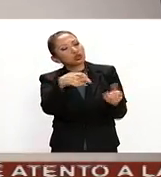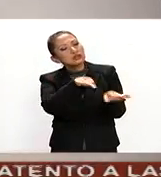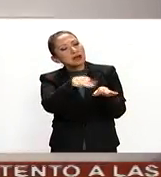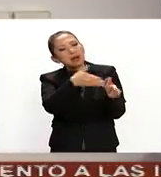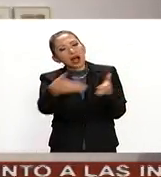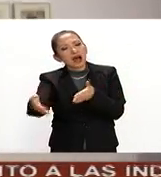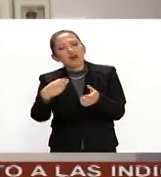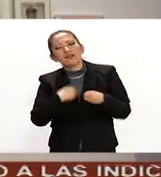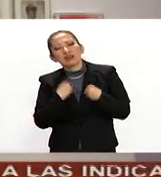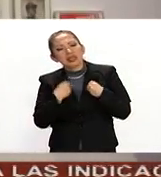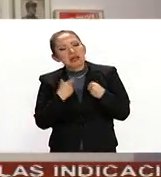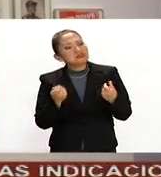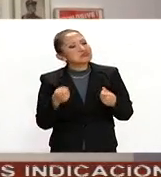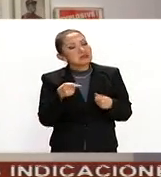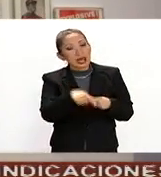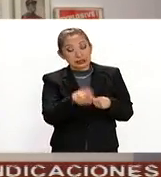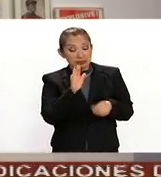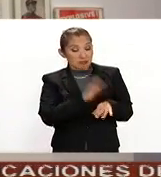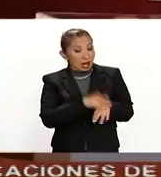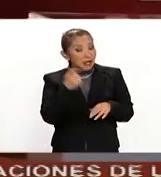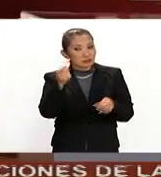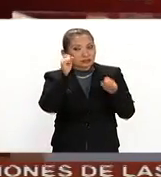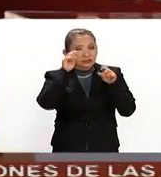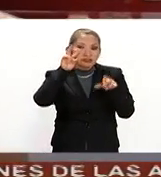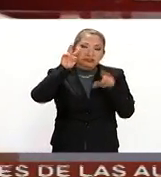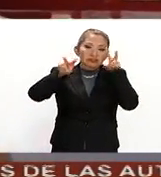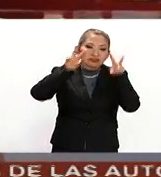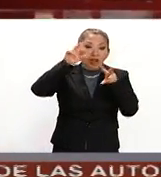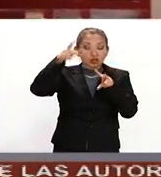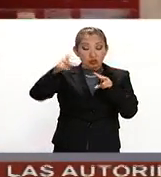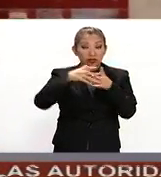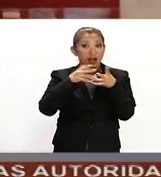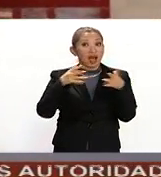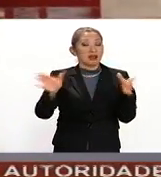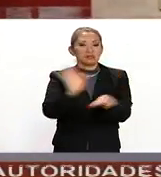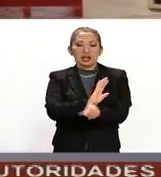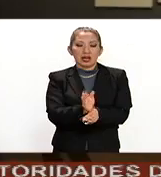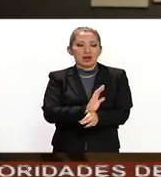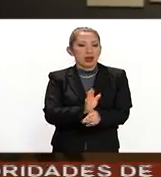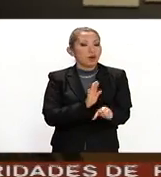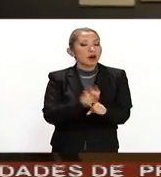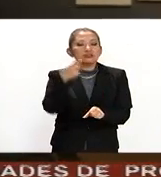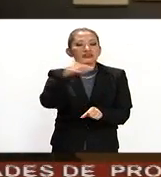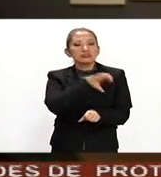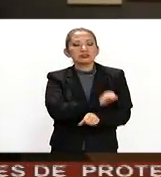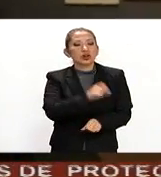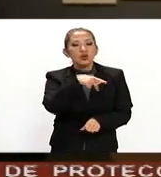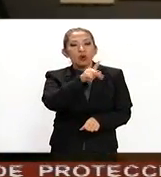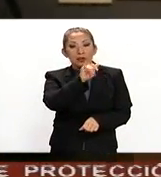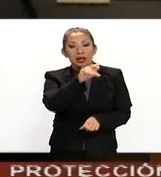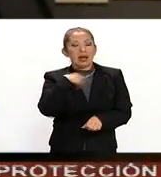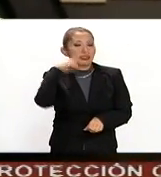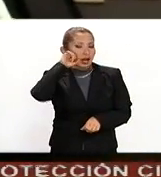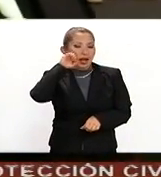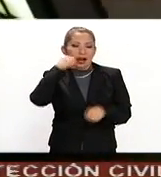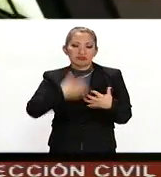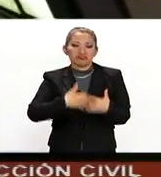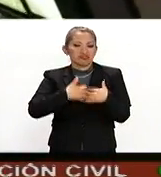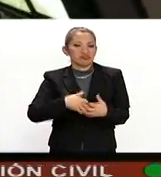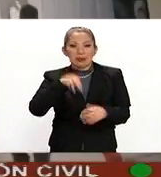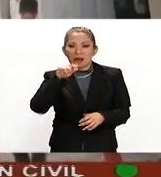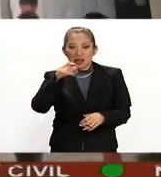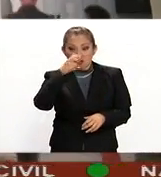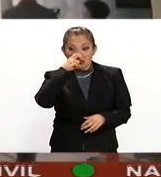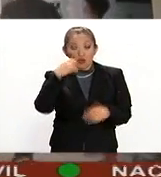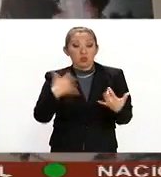su vida, ¿no? Y sobre todo apreciar sus grandes películas. ¿Cuál es tu favorita de Kubrick? La Naranja Mecánica, sin duda alguna, muy